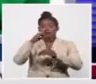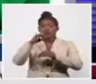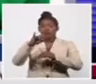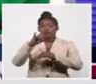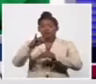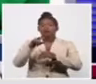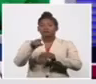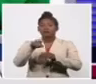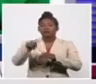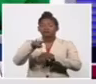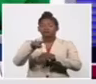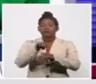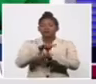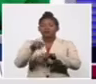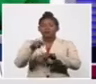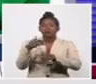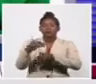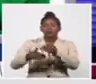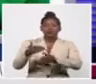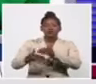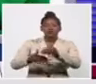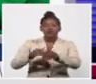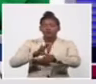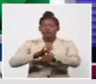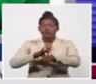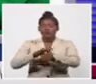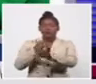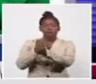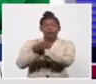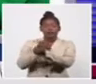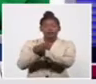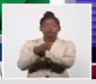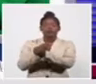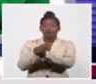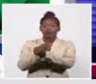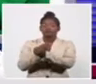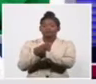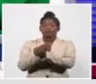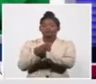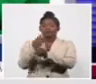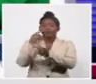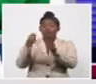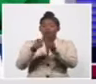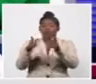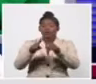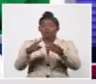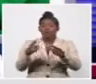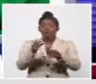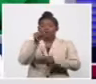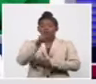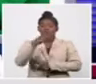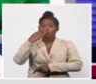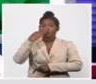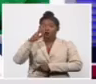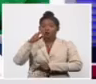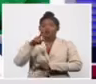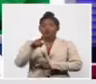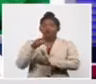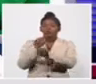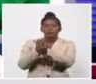su evolución y los riesgos que tiene una persona de 60 y más años de edad